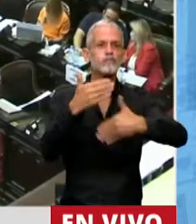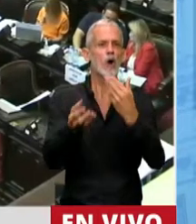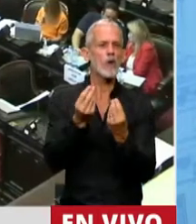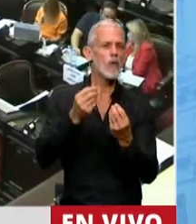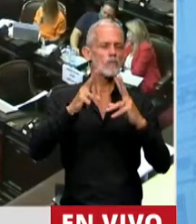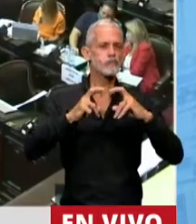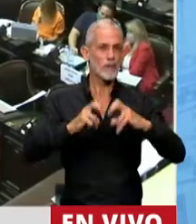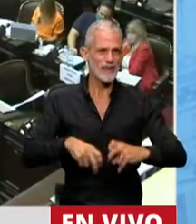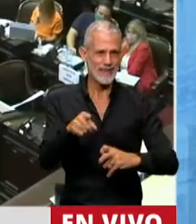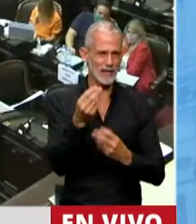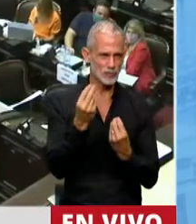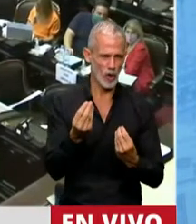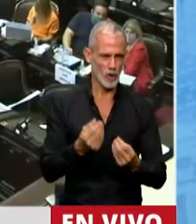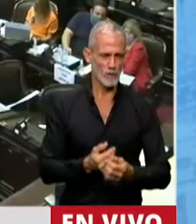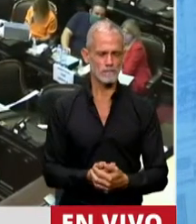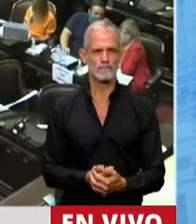proceso de investigación.